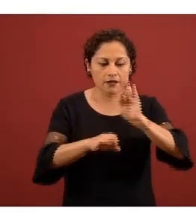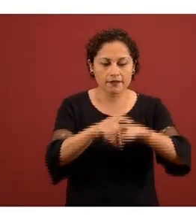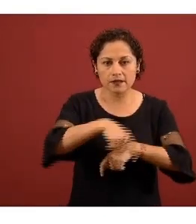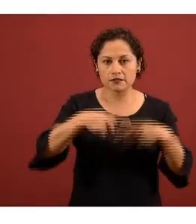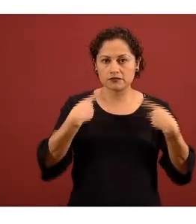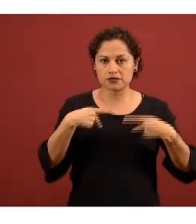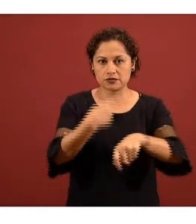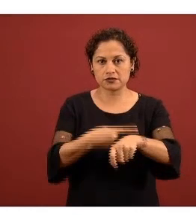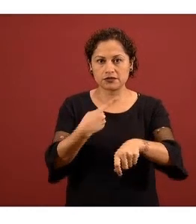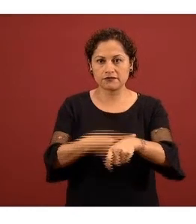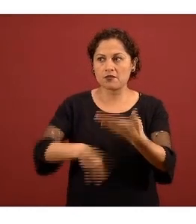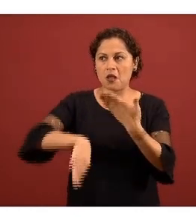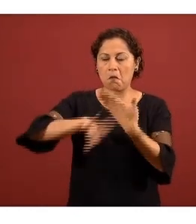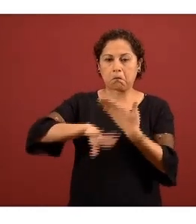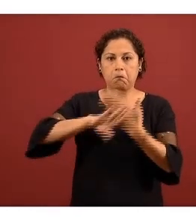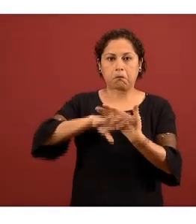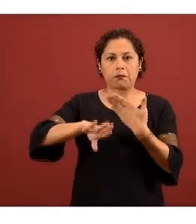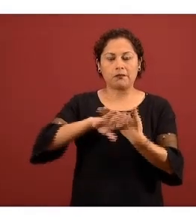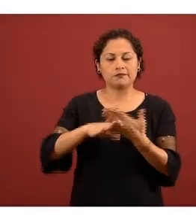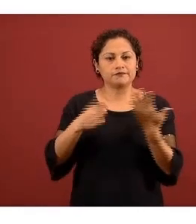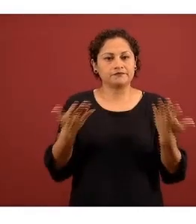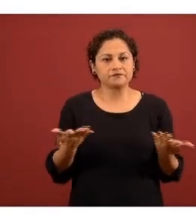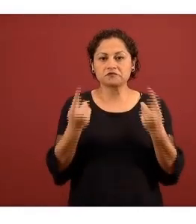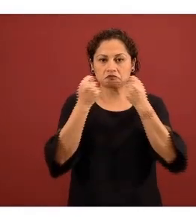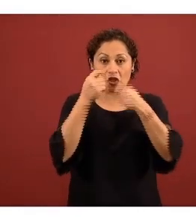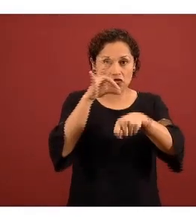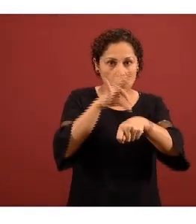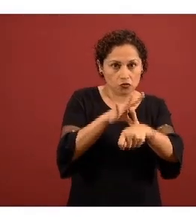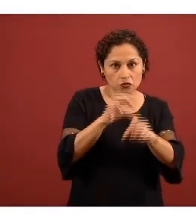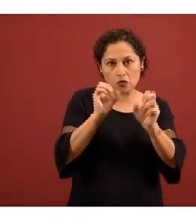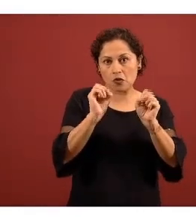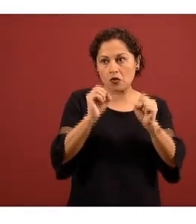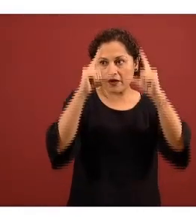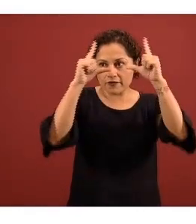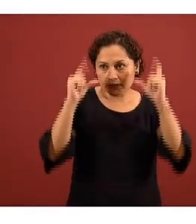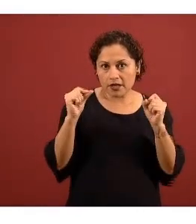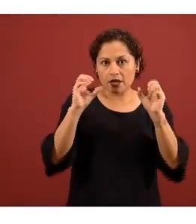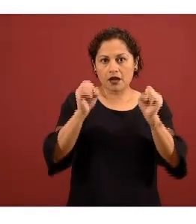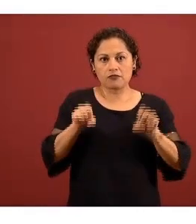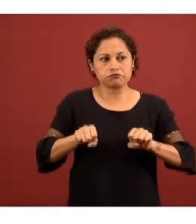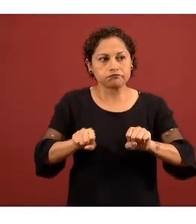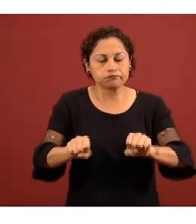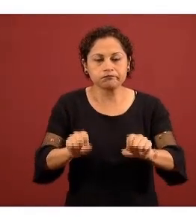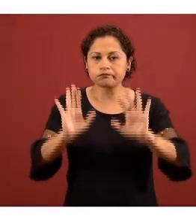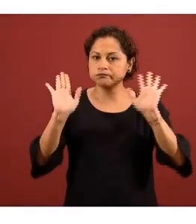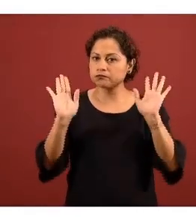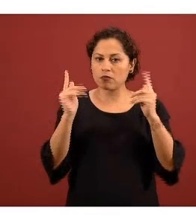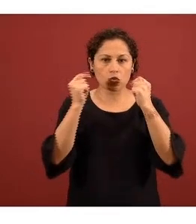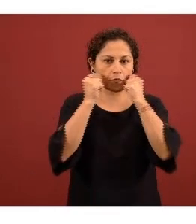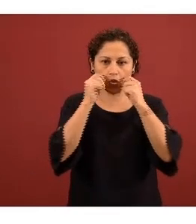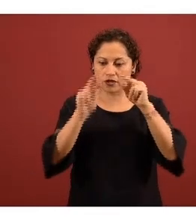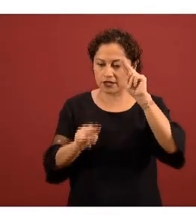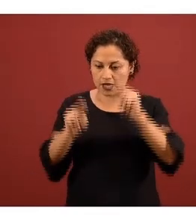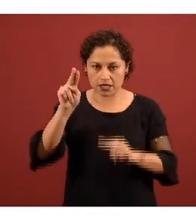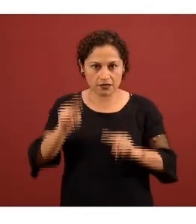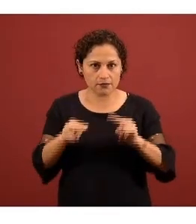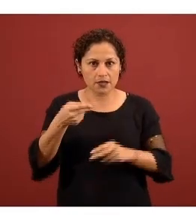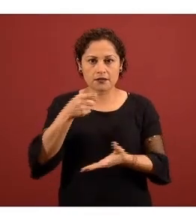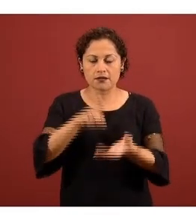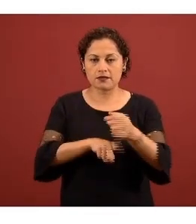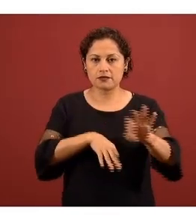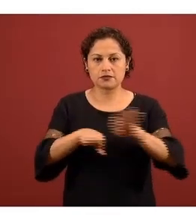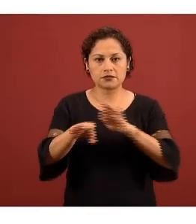día, sin importar la categoría o el rango que tengan, pues han sido